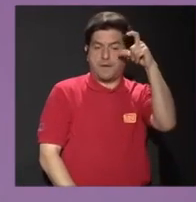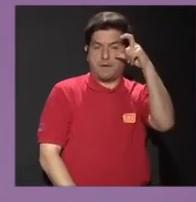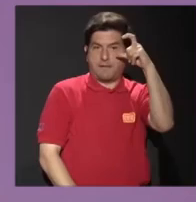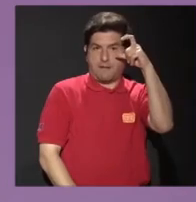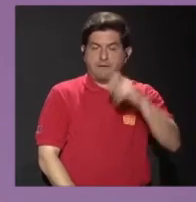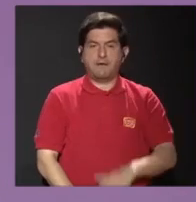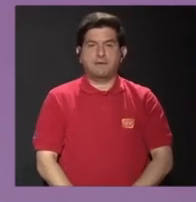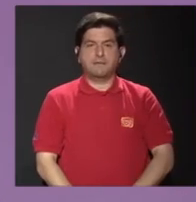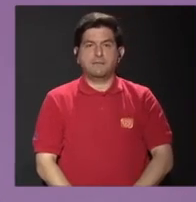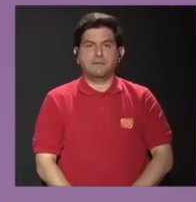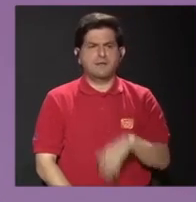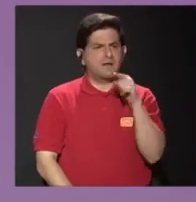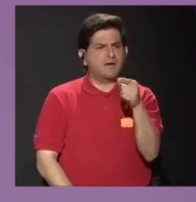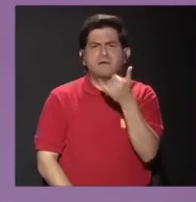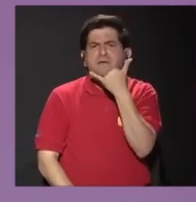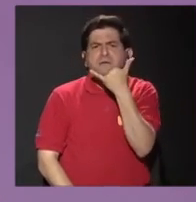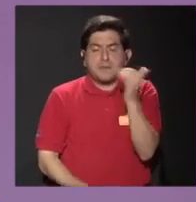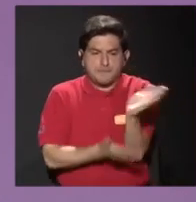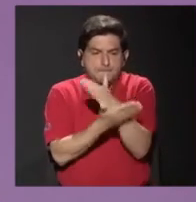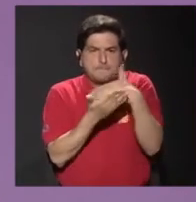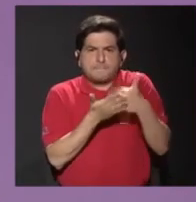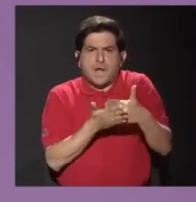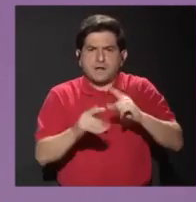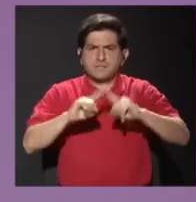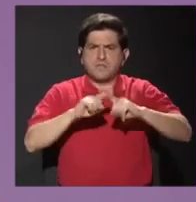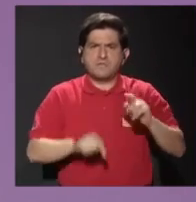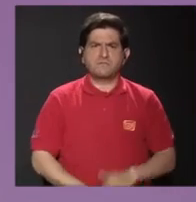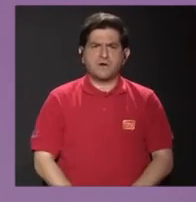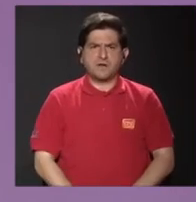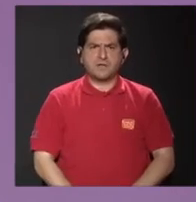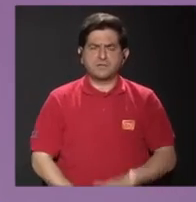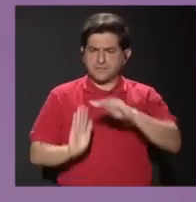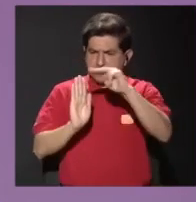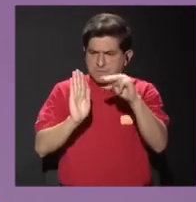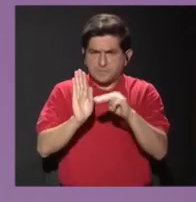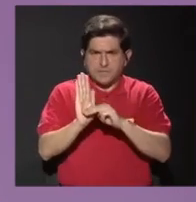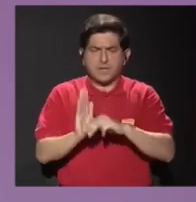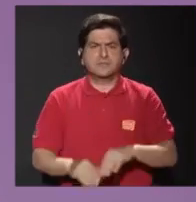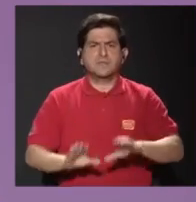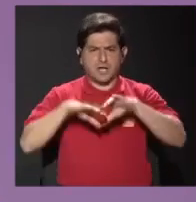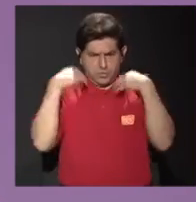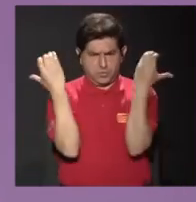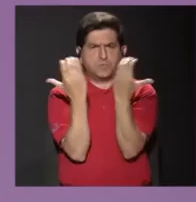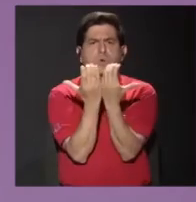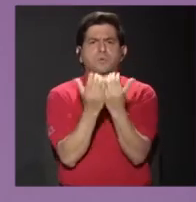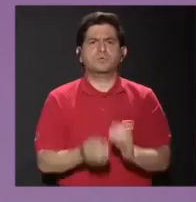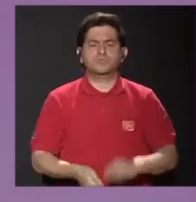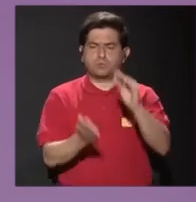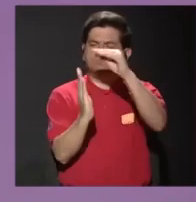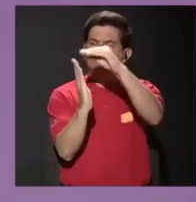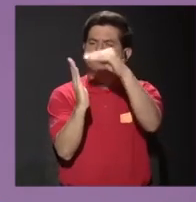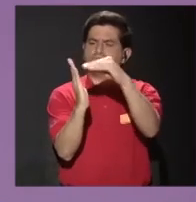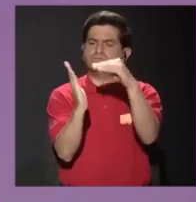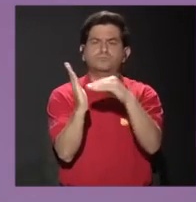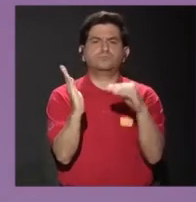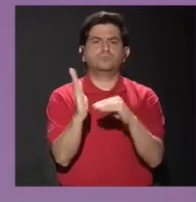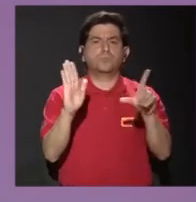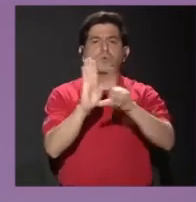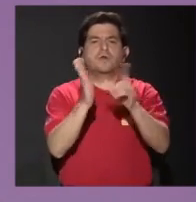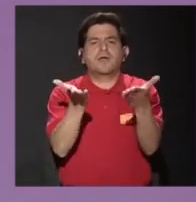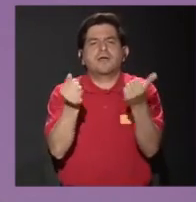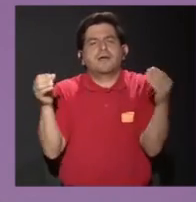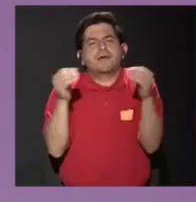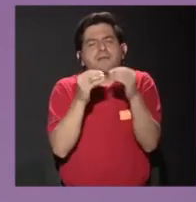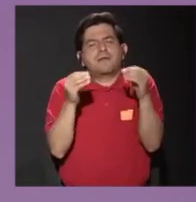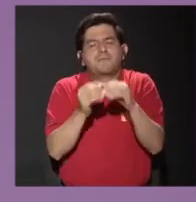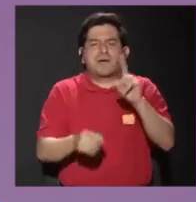echeverría en donde parte de los mandatos de lo que dice esta comisión están puesto ya por ley quisiéramos tener